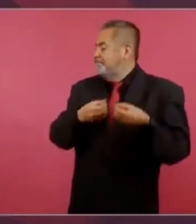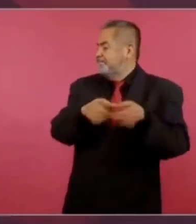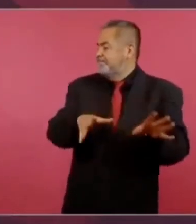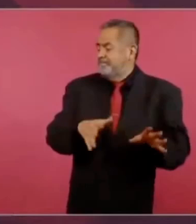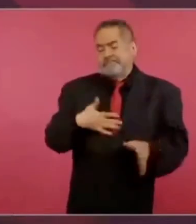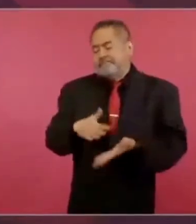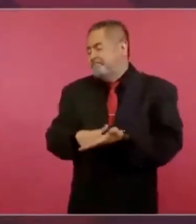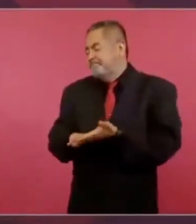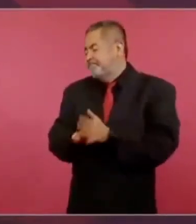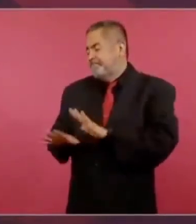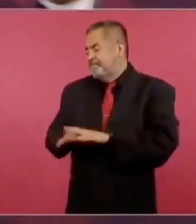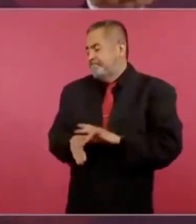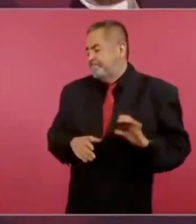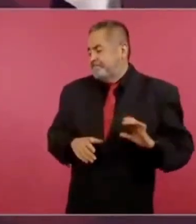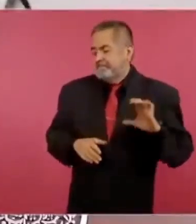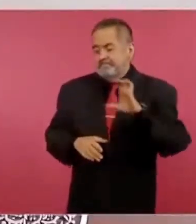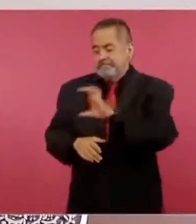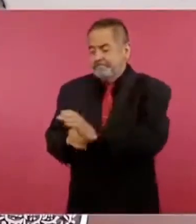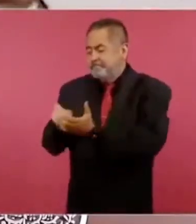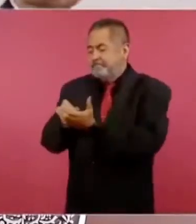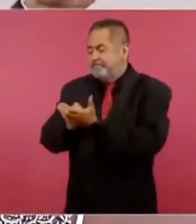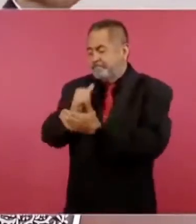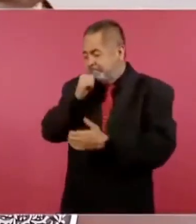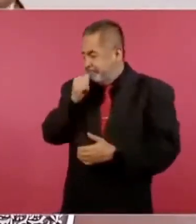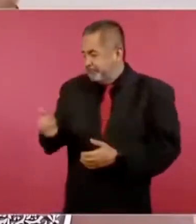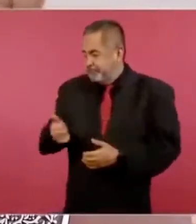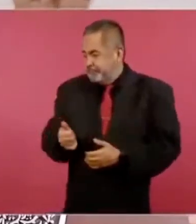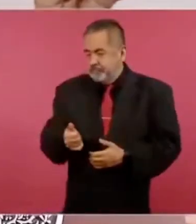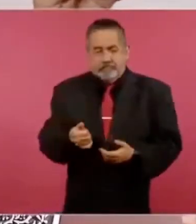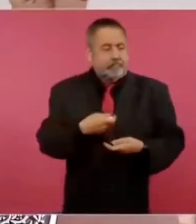Entonces, al distribuirse